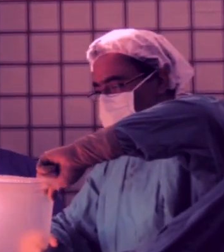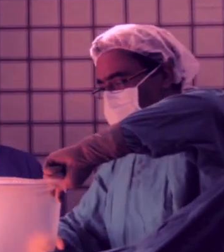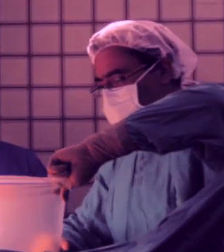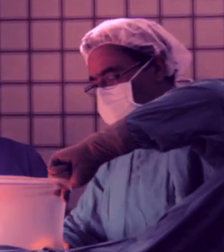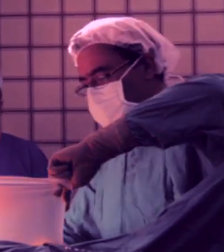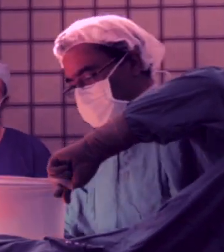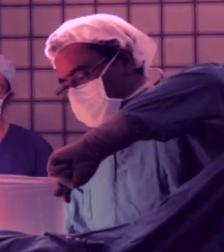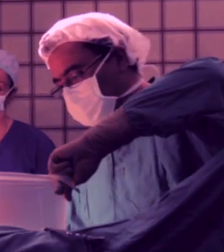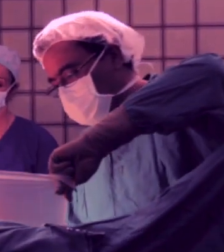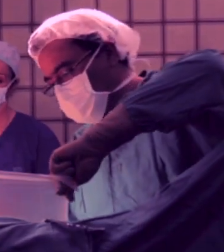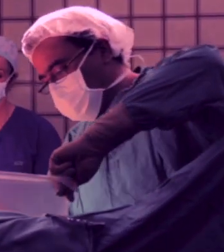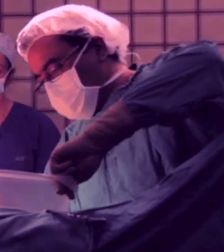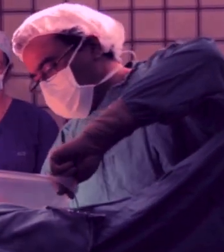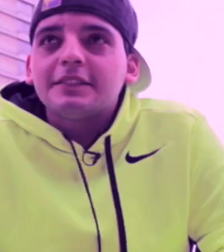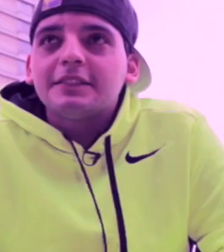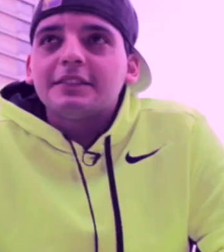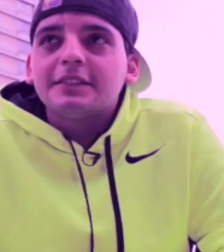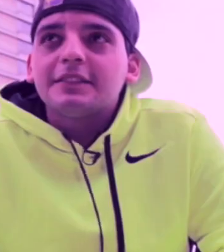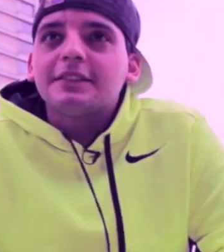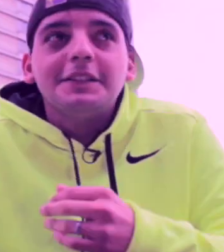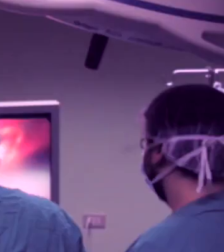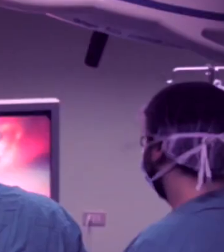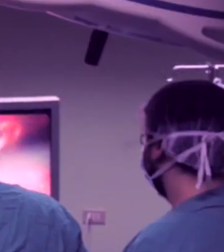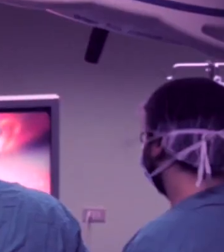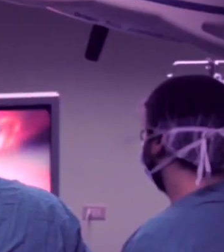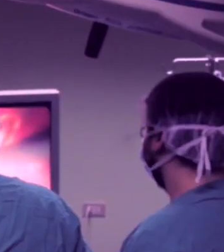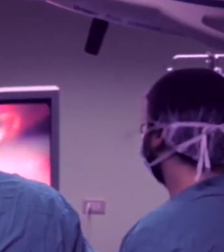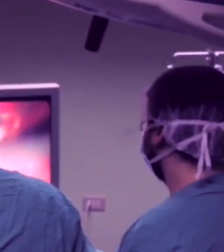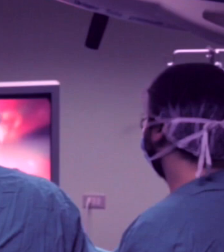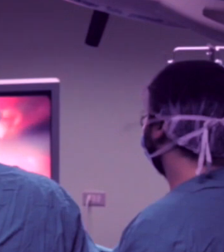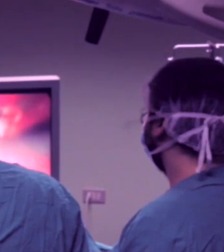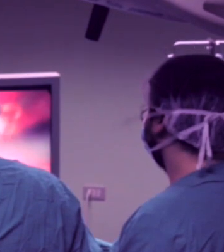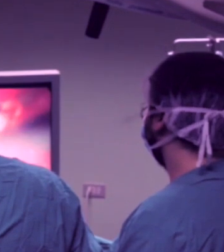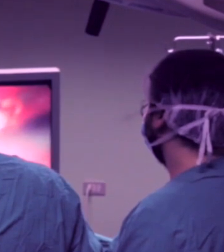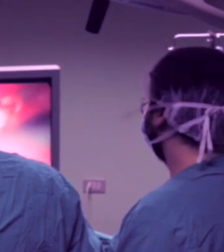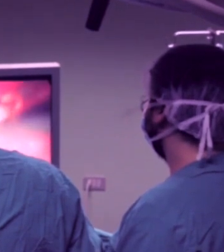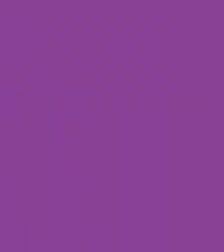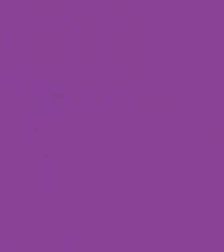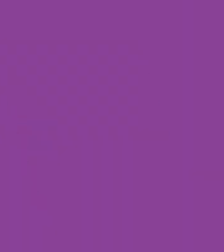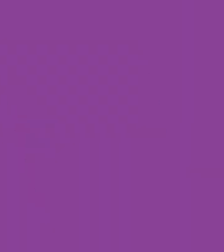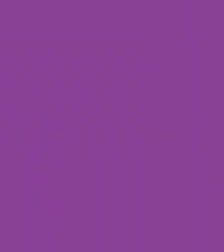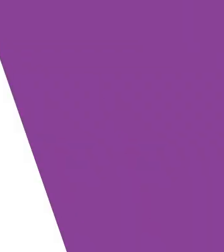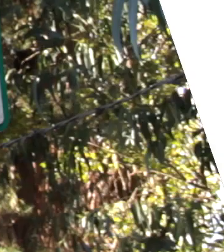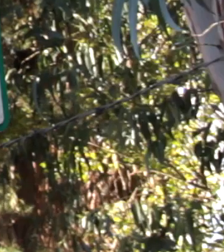para relevar el trabajo de las unidades clínicas. Historias de vida.